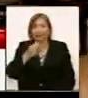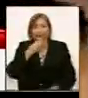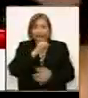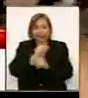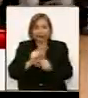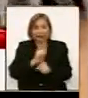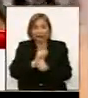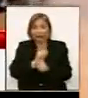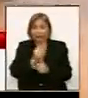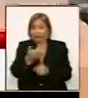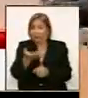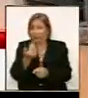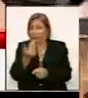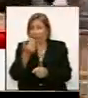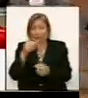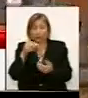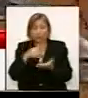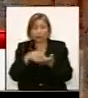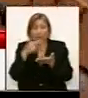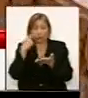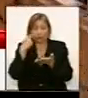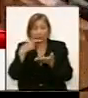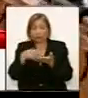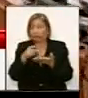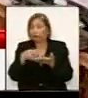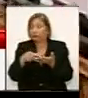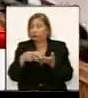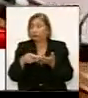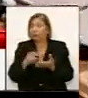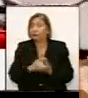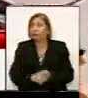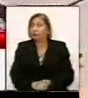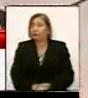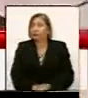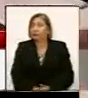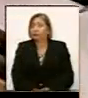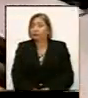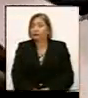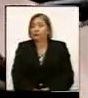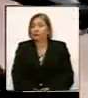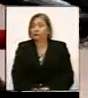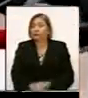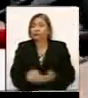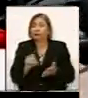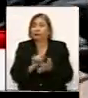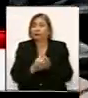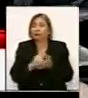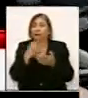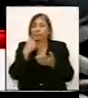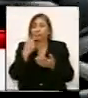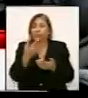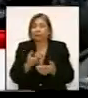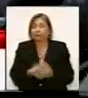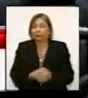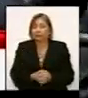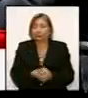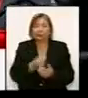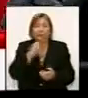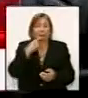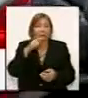en la etapa de investigación. Todos los que asistimos, el doctor Mesía